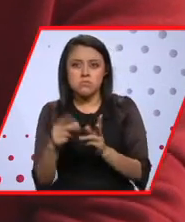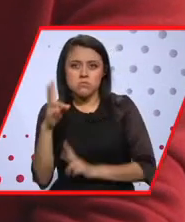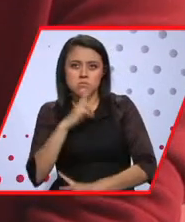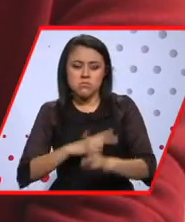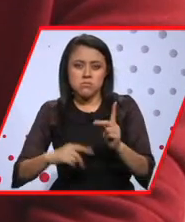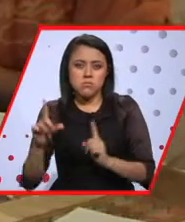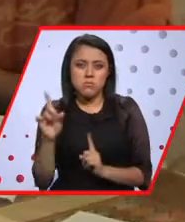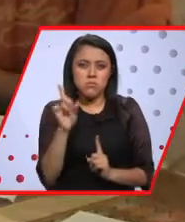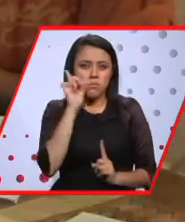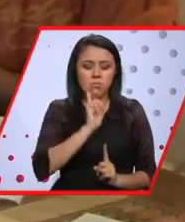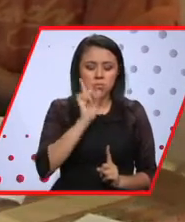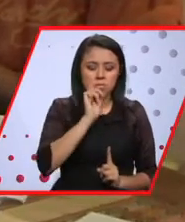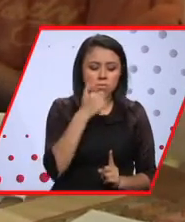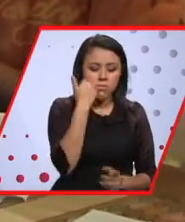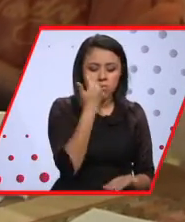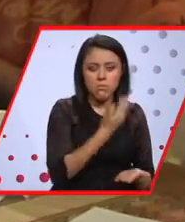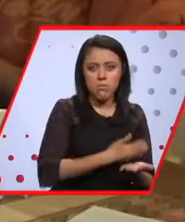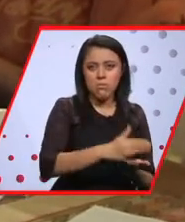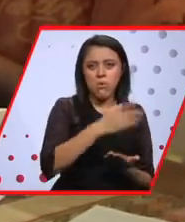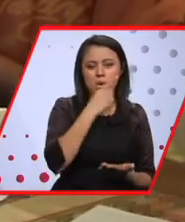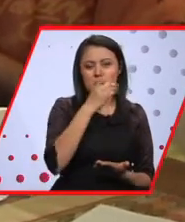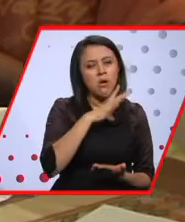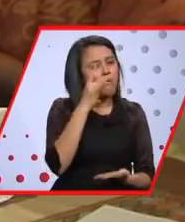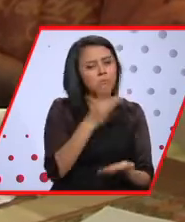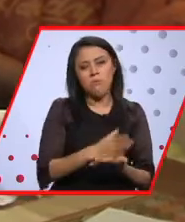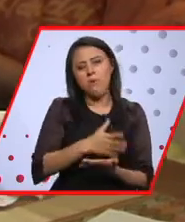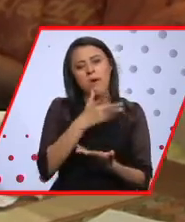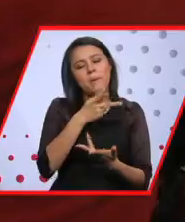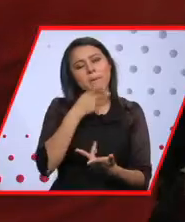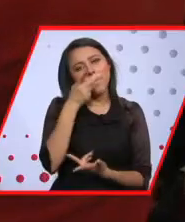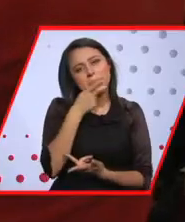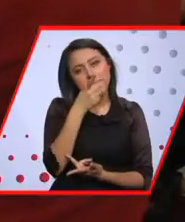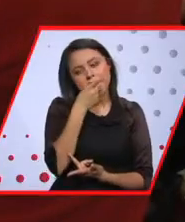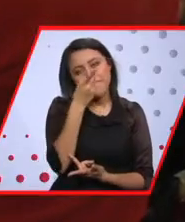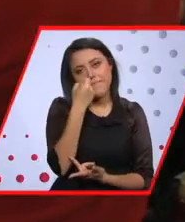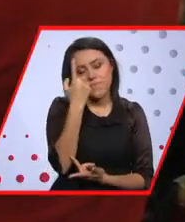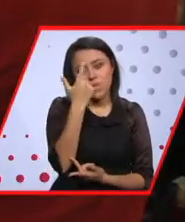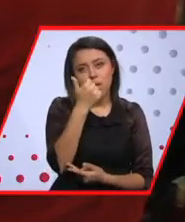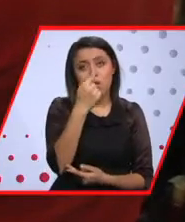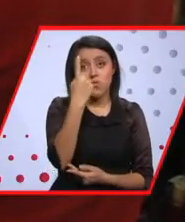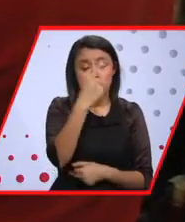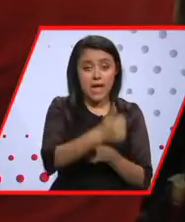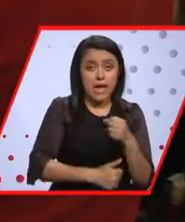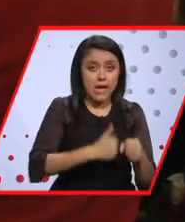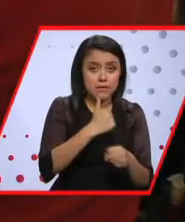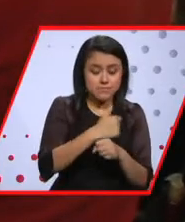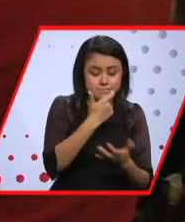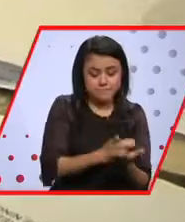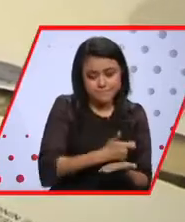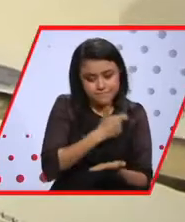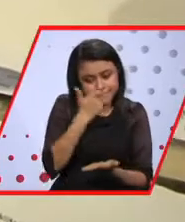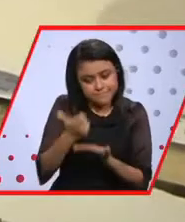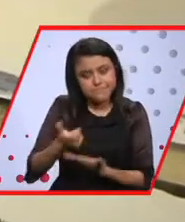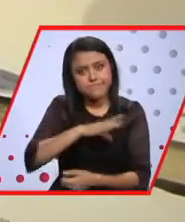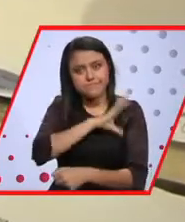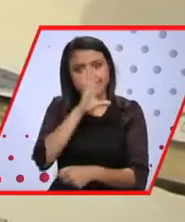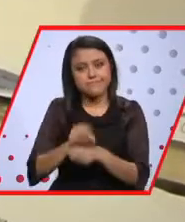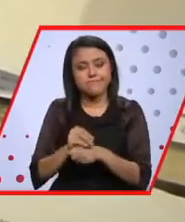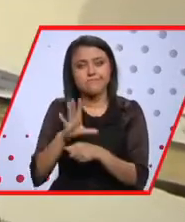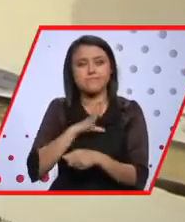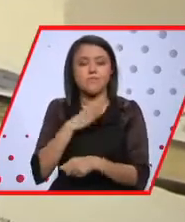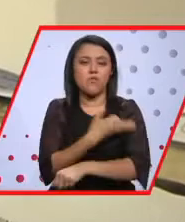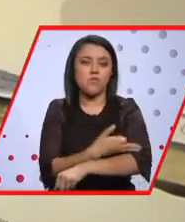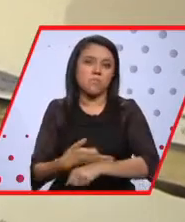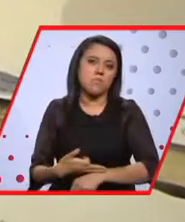los quiso sacar. El trato era de palabra y fue pagar todo un año de renta de los cuartos donde habita Leslie y su familia,